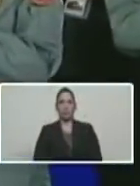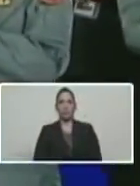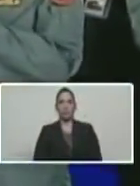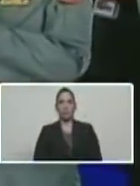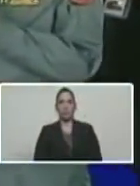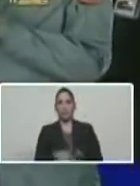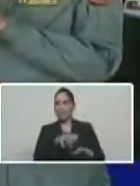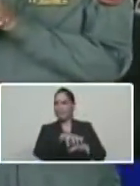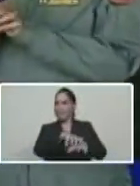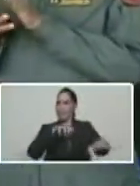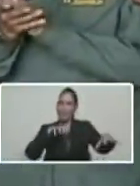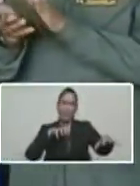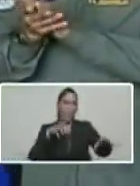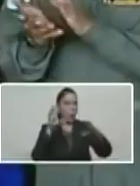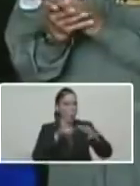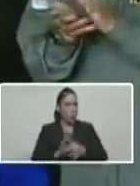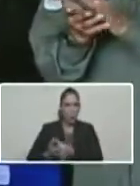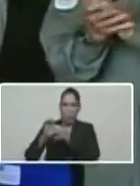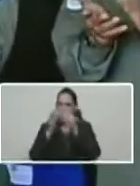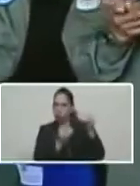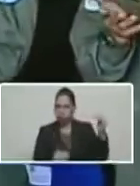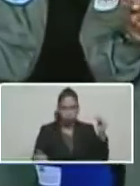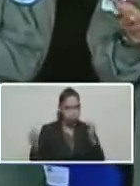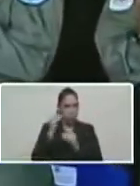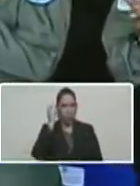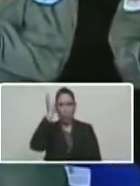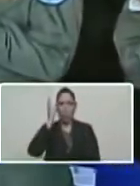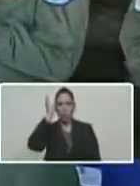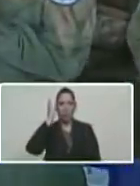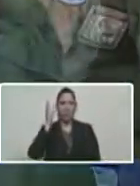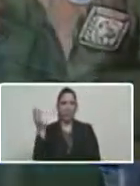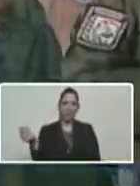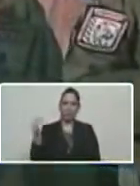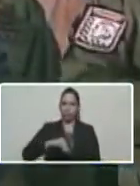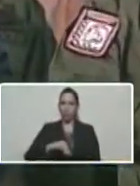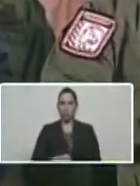Máxima unión, máxima moral, máxima conciencia.